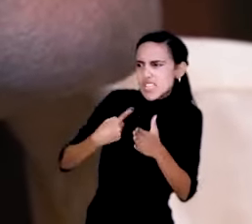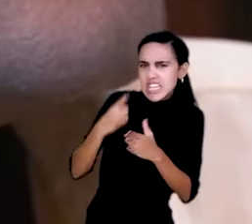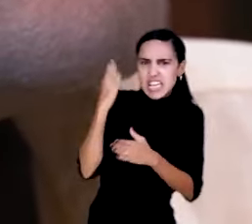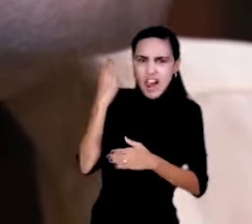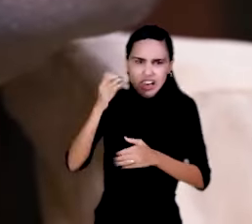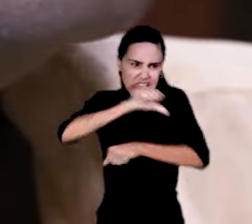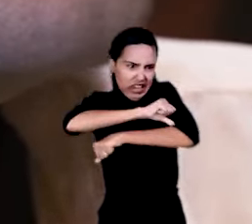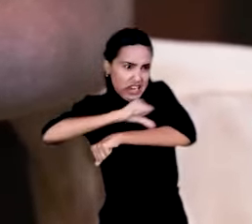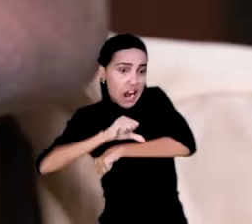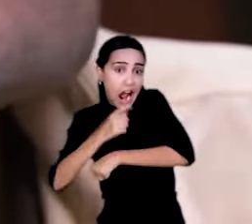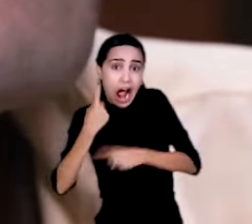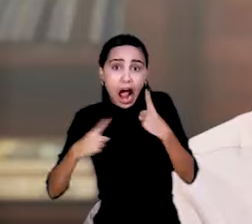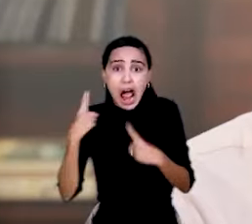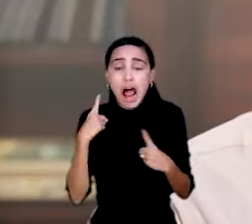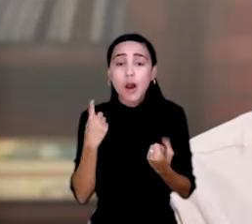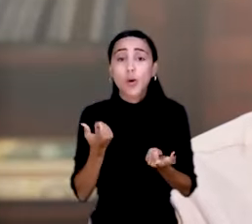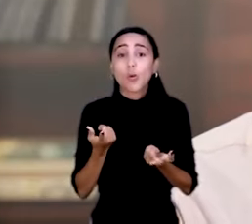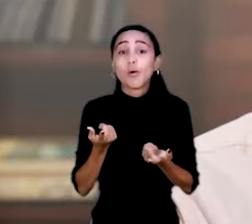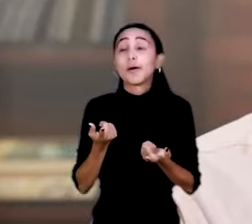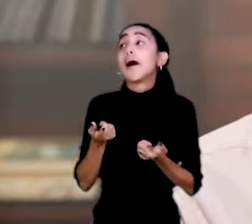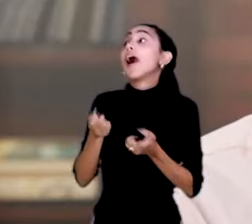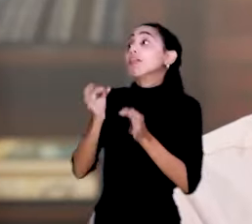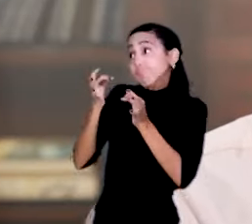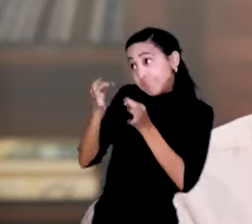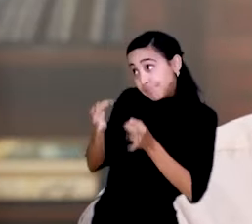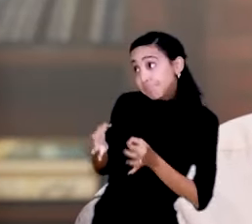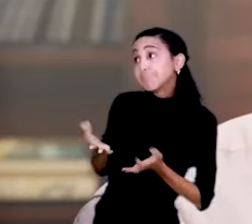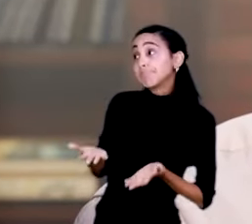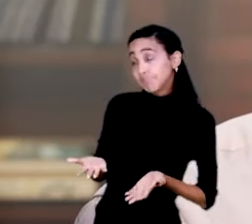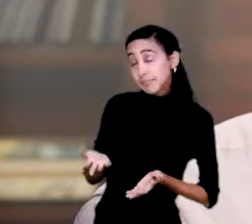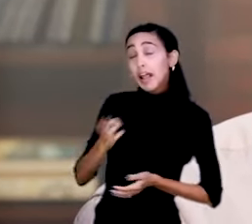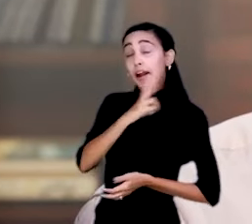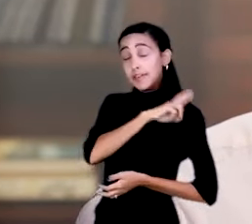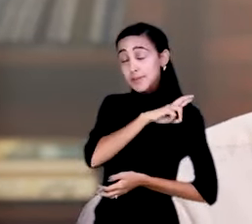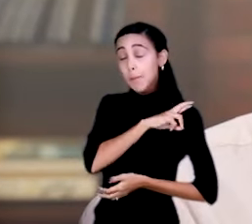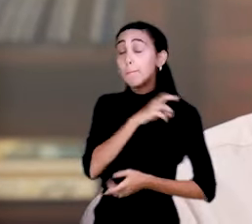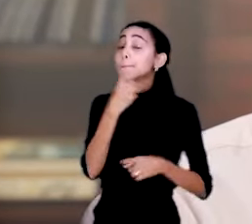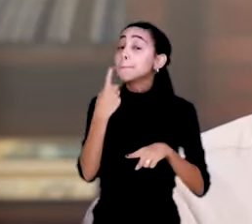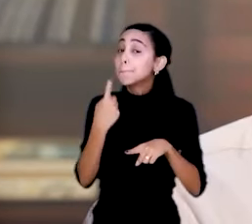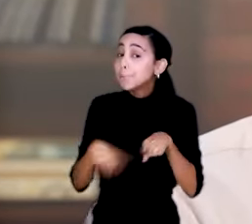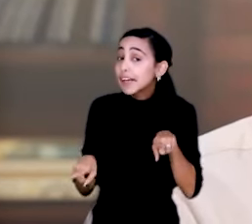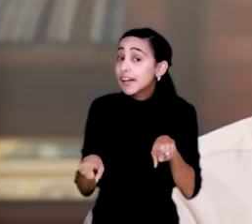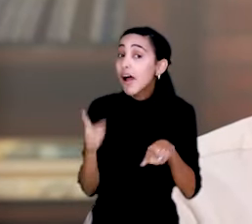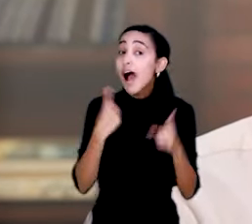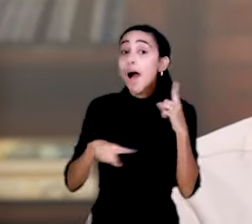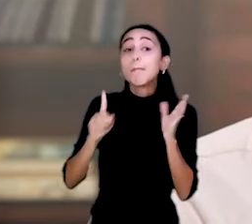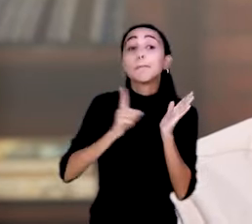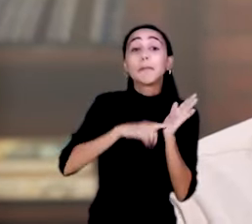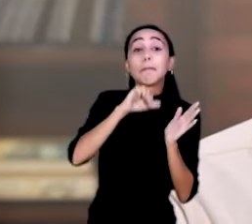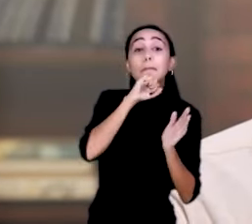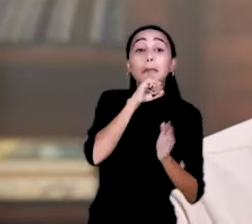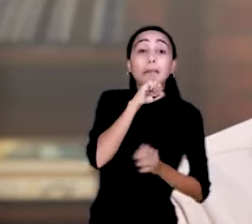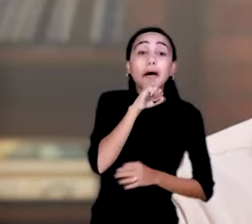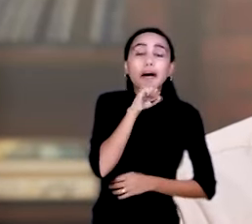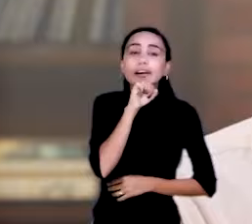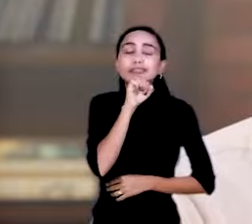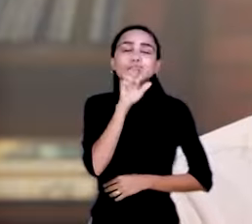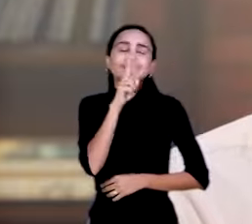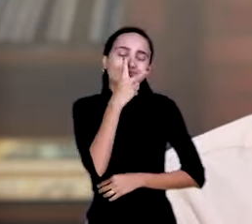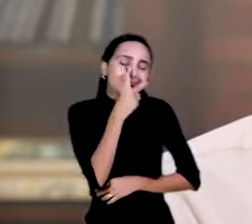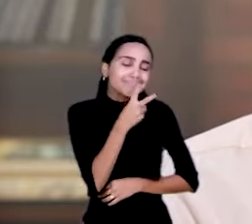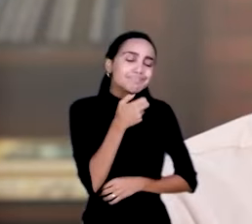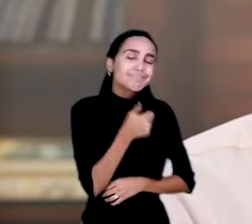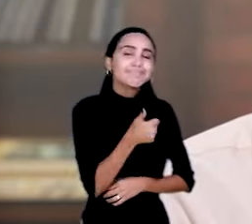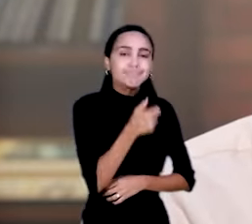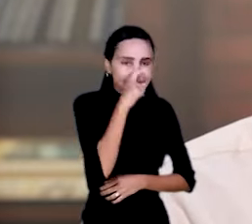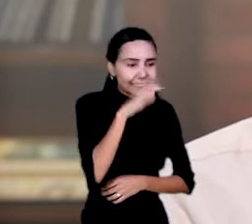niños? Así es, Federico. Pero algunos padres irresponsables no están al tanto